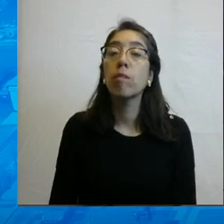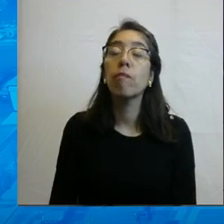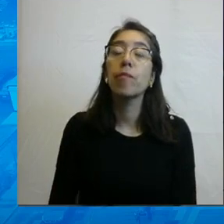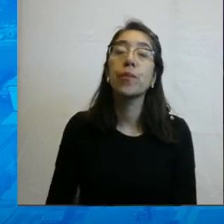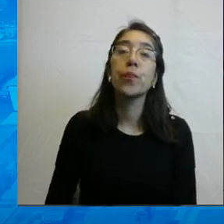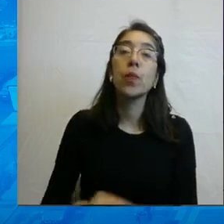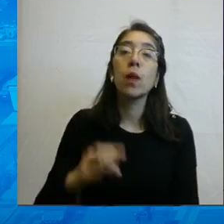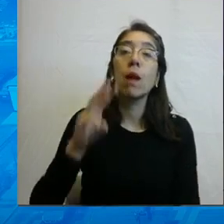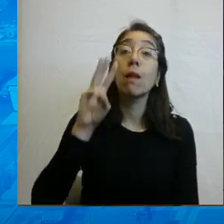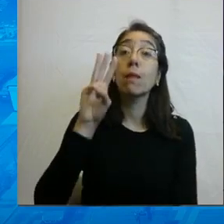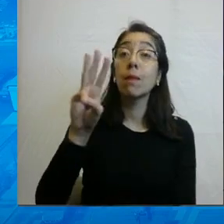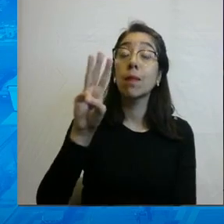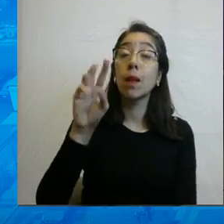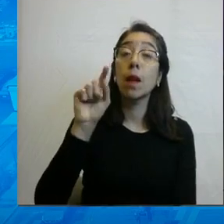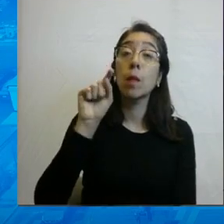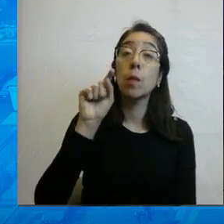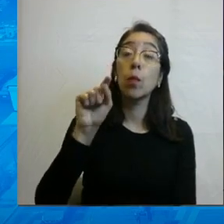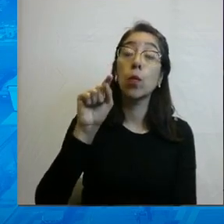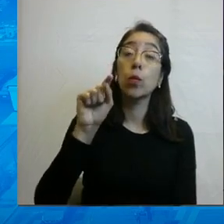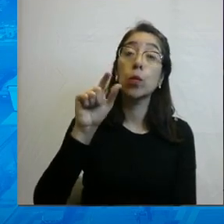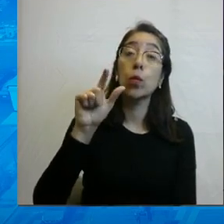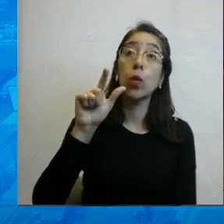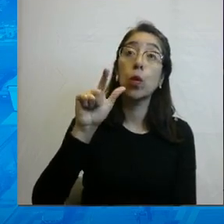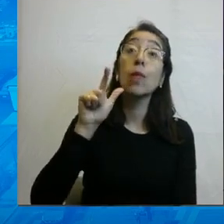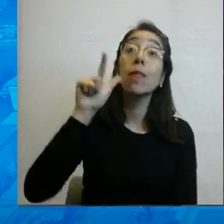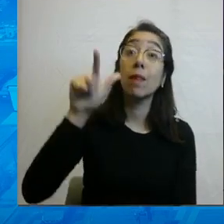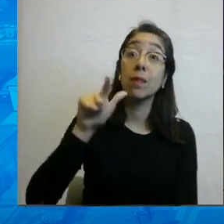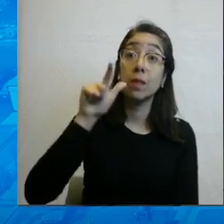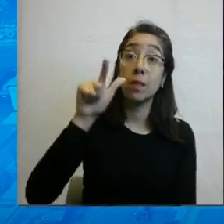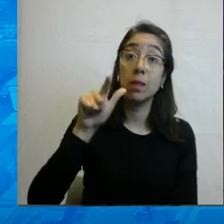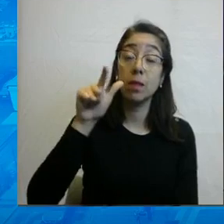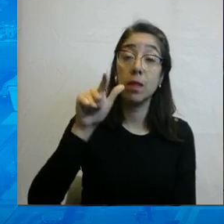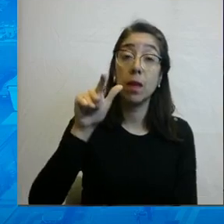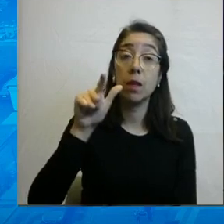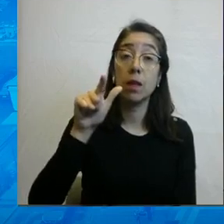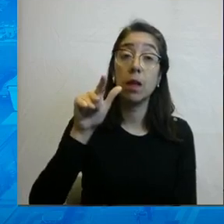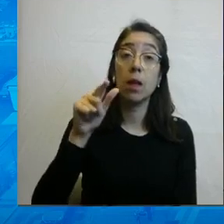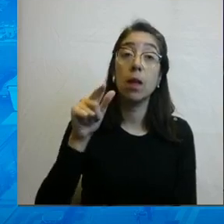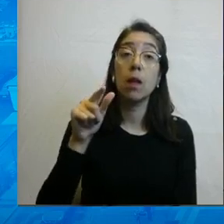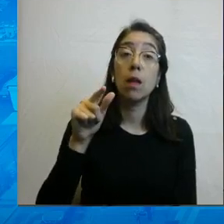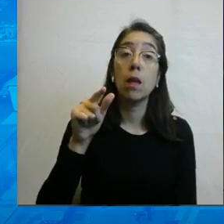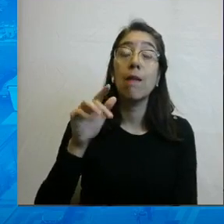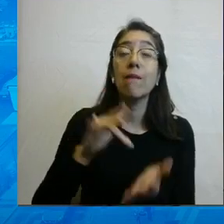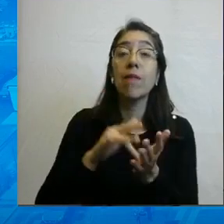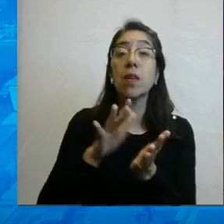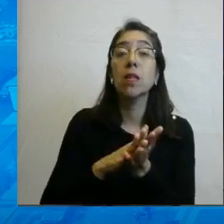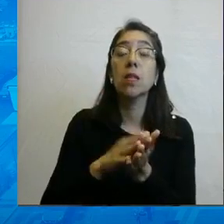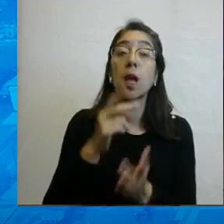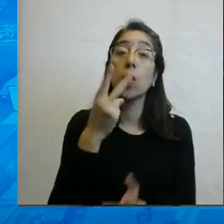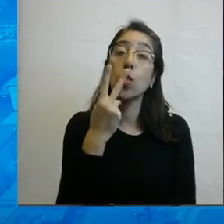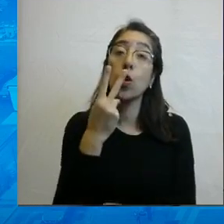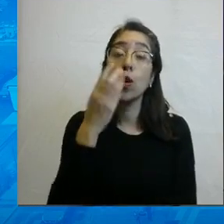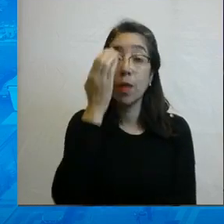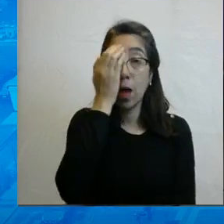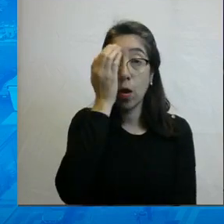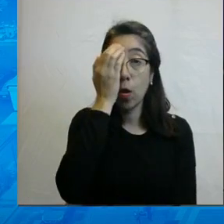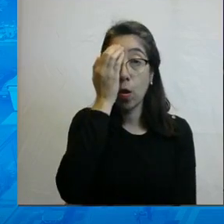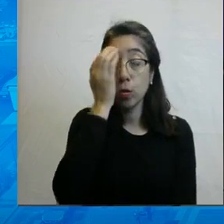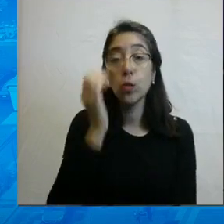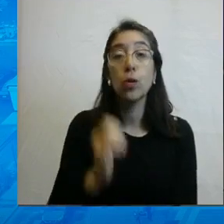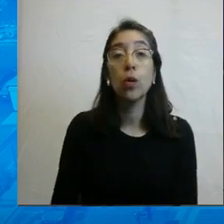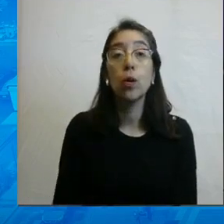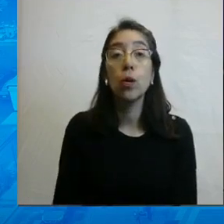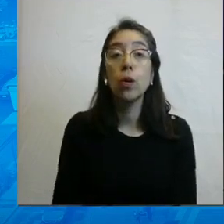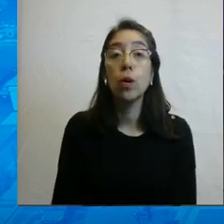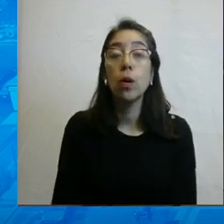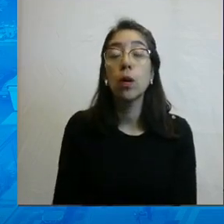3.17, donde hay un memorándum 211 de fecha 2 de agosto del 2023 de la directora de Administración y Finanzas, que